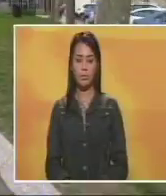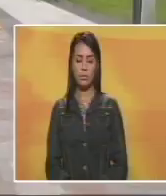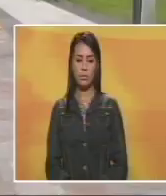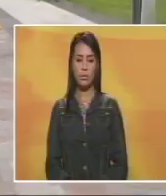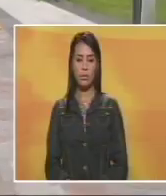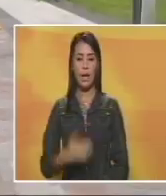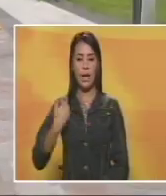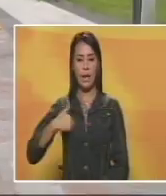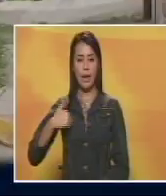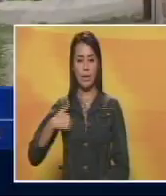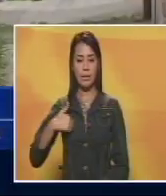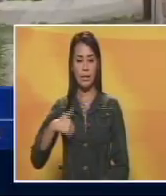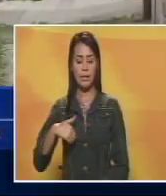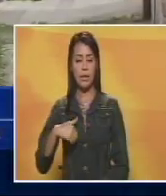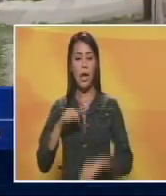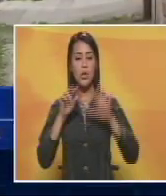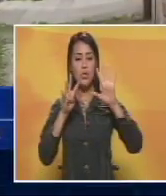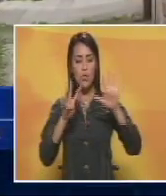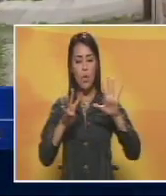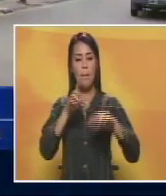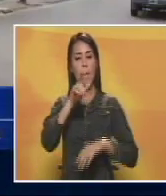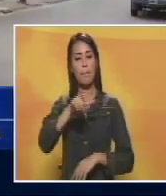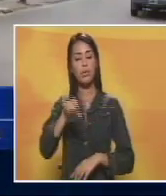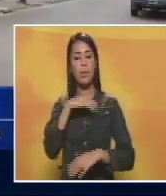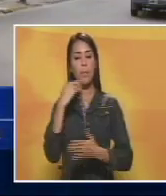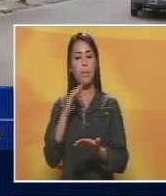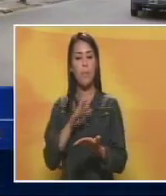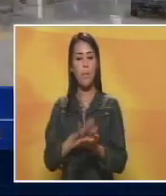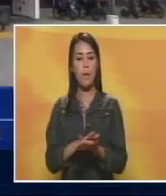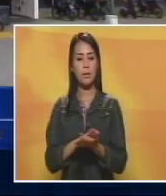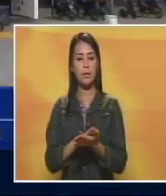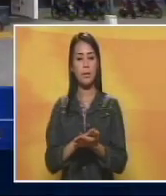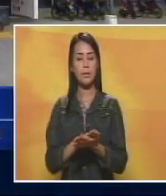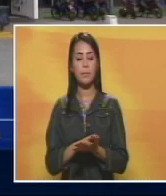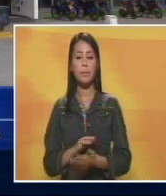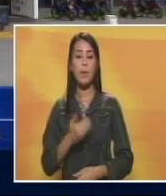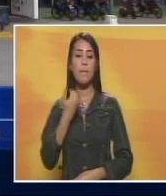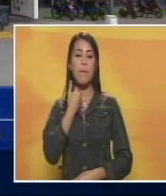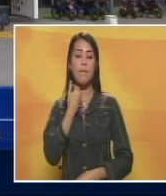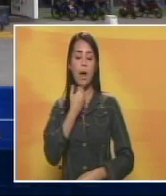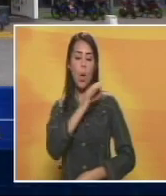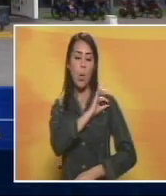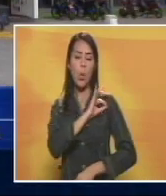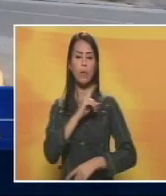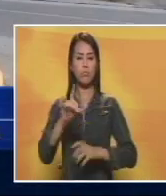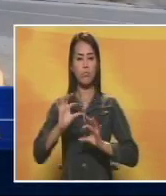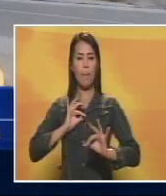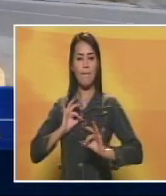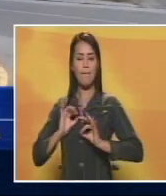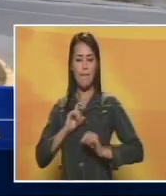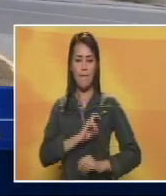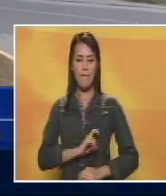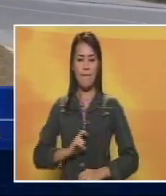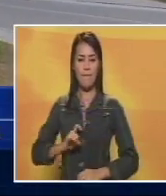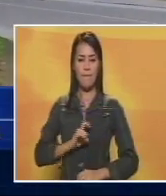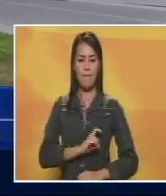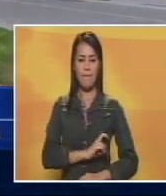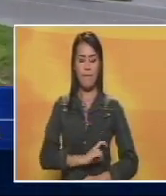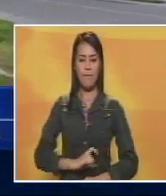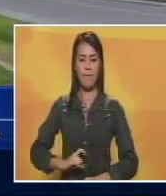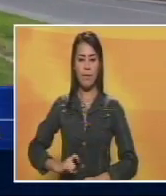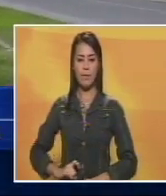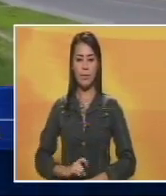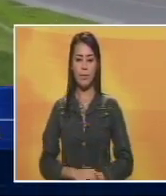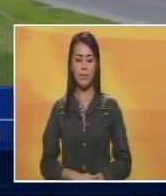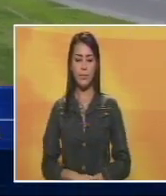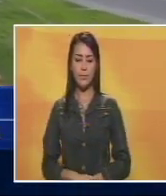También en Argentina se subió a 9 el número de muertos por la infección de la bacteria Streptococcus pyogenes, una cifra que